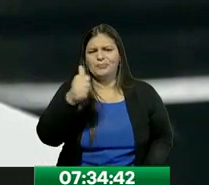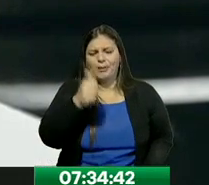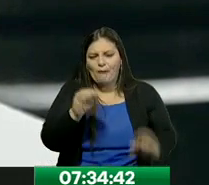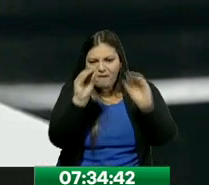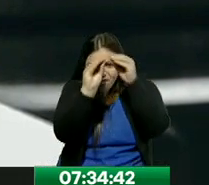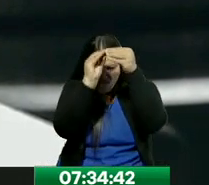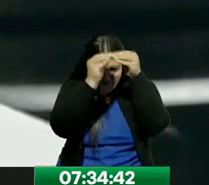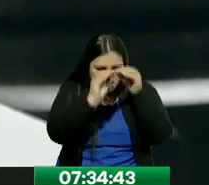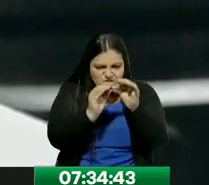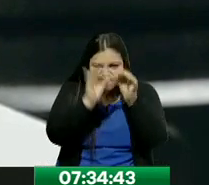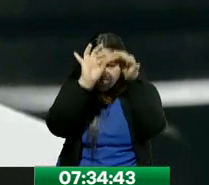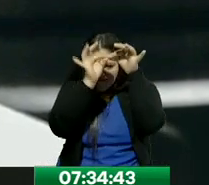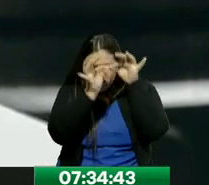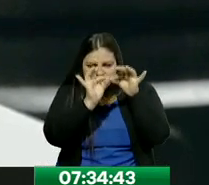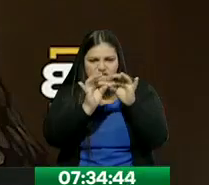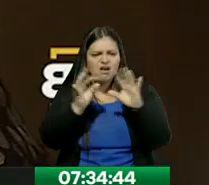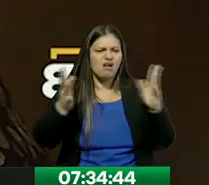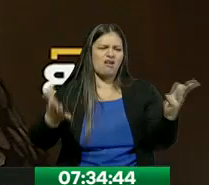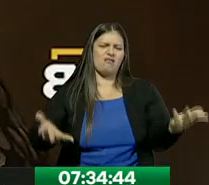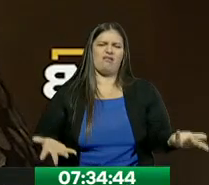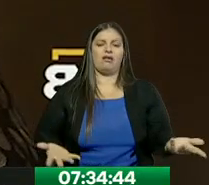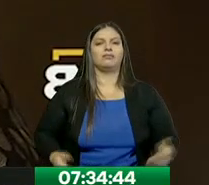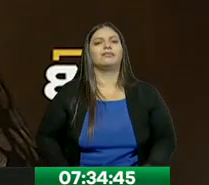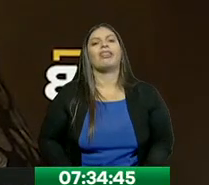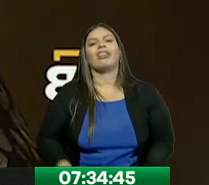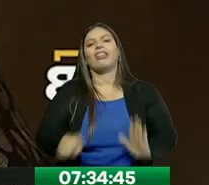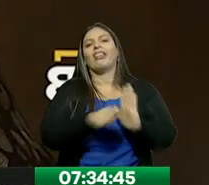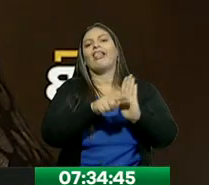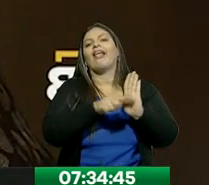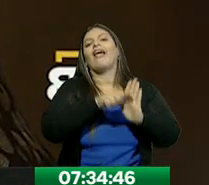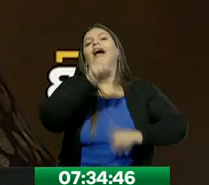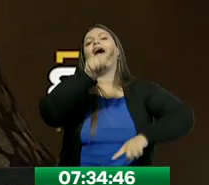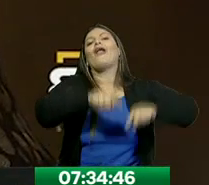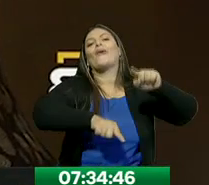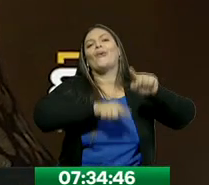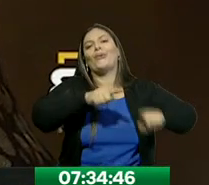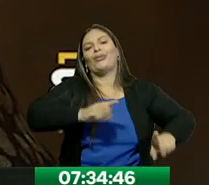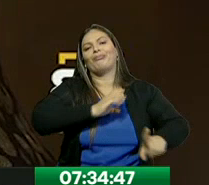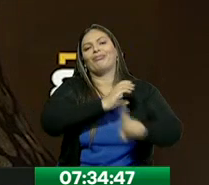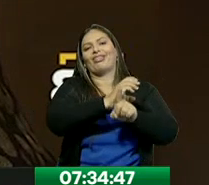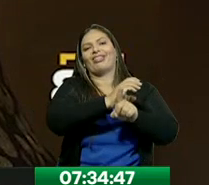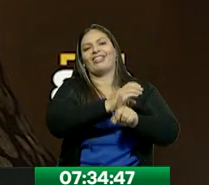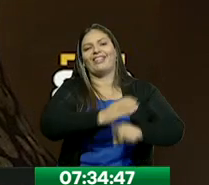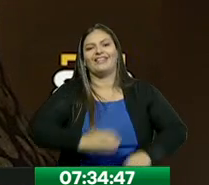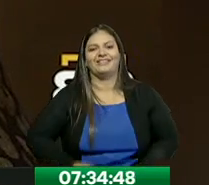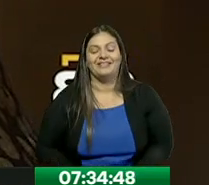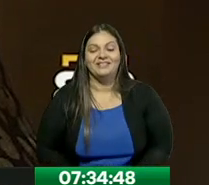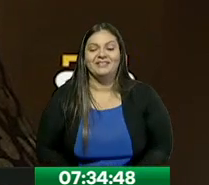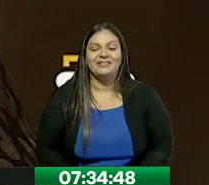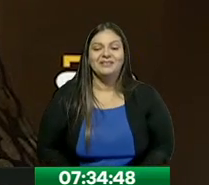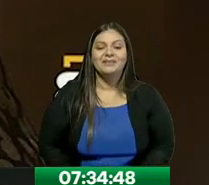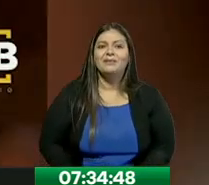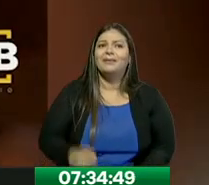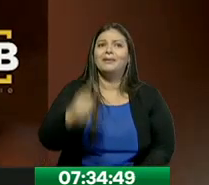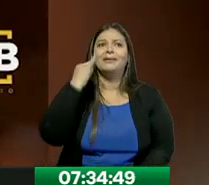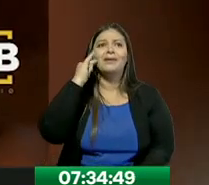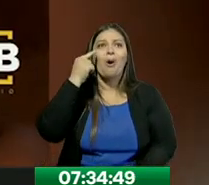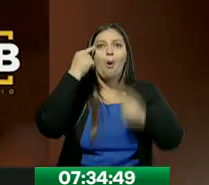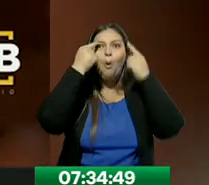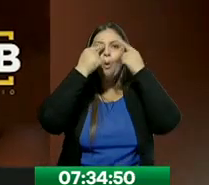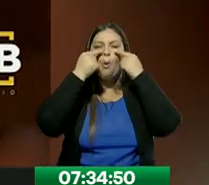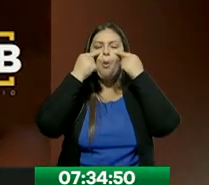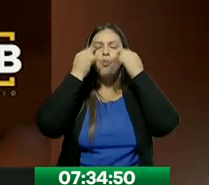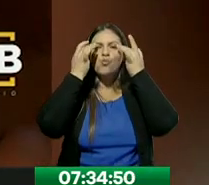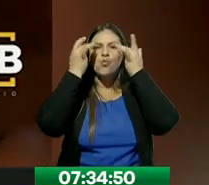ver la belleza, indudablemente, de esta niña que ha captado las miradas de todo el mundo con esos ojos impactantes